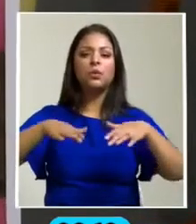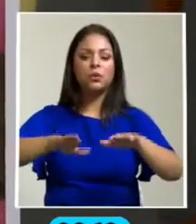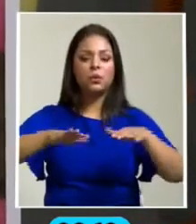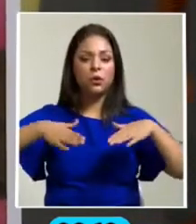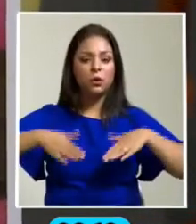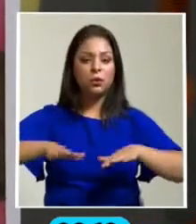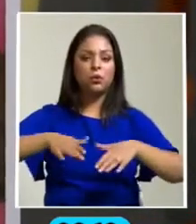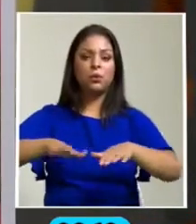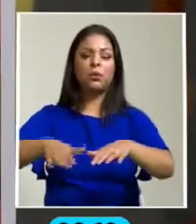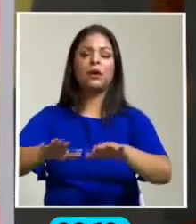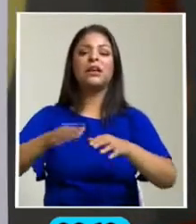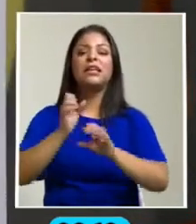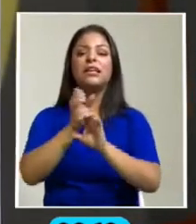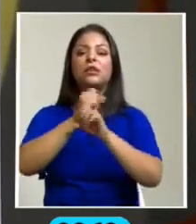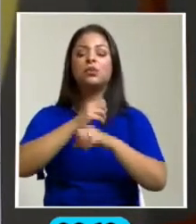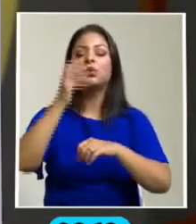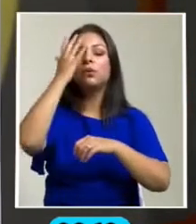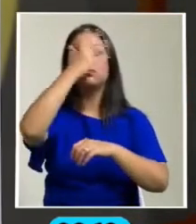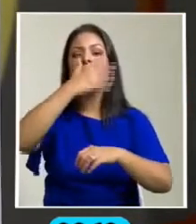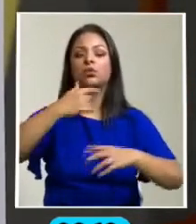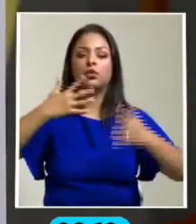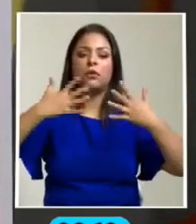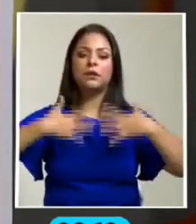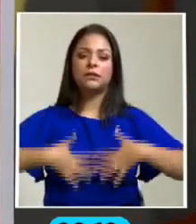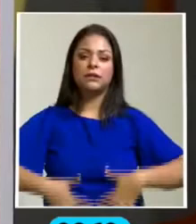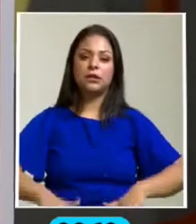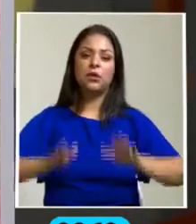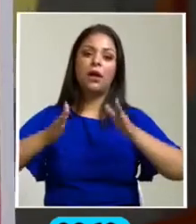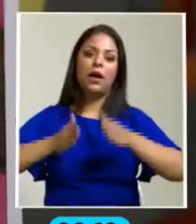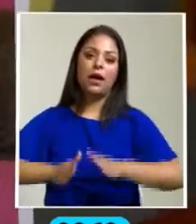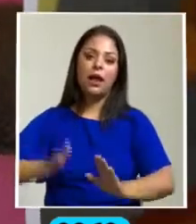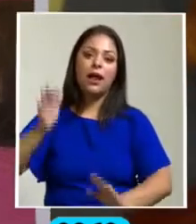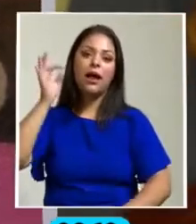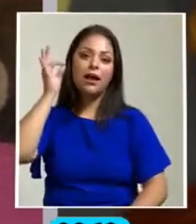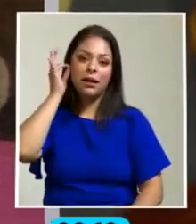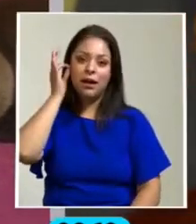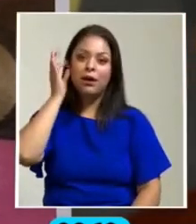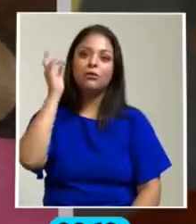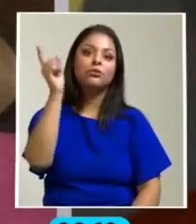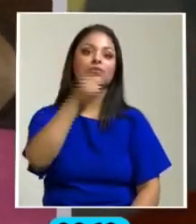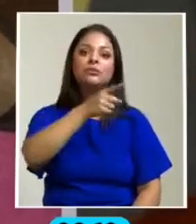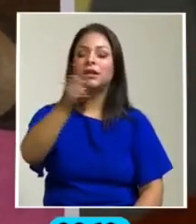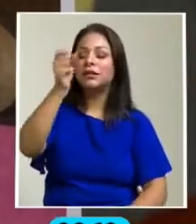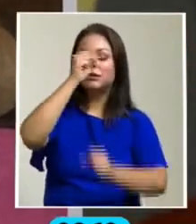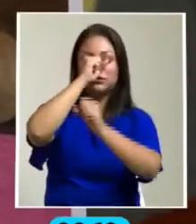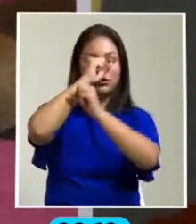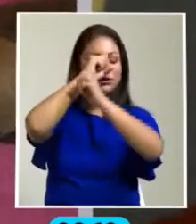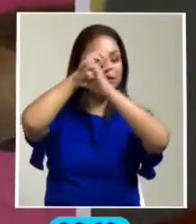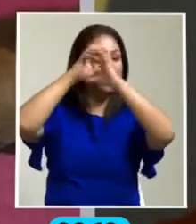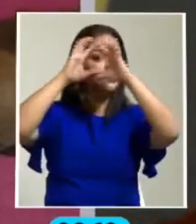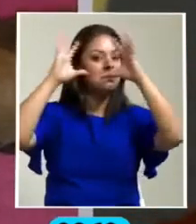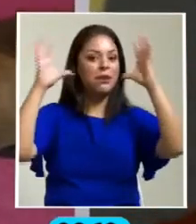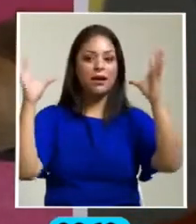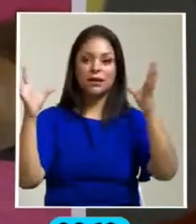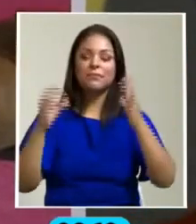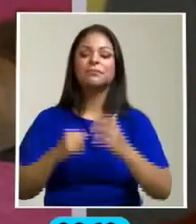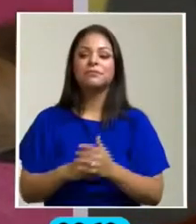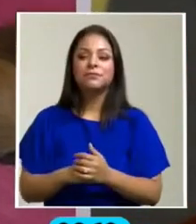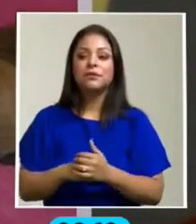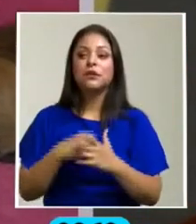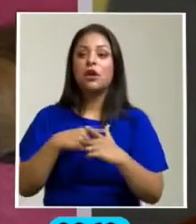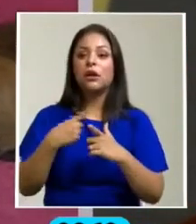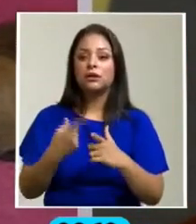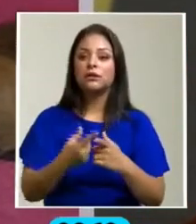un hermoso vestido a su hija. Ustedes no se pueden imaginar. Entonces su mamá